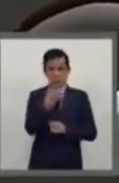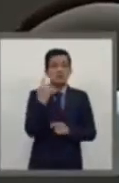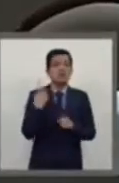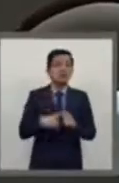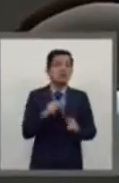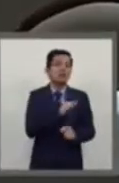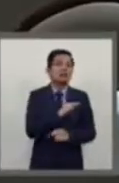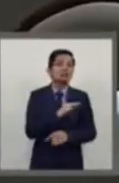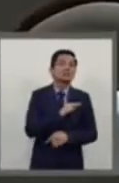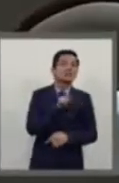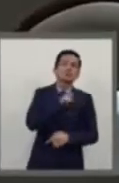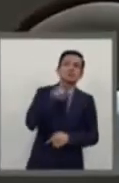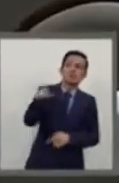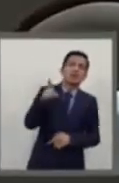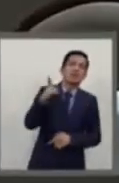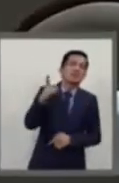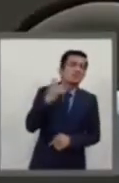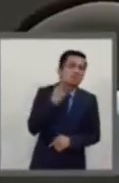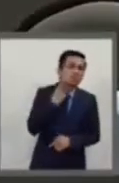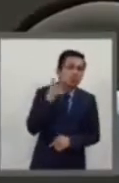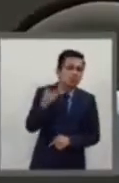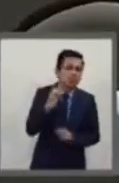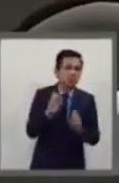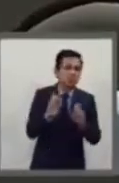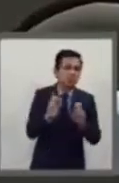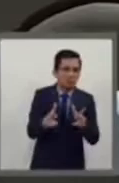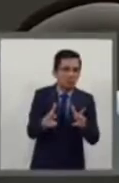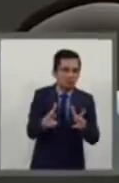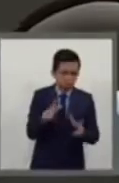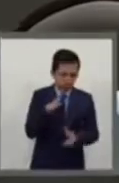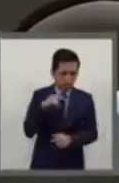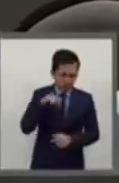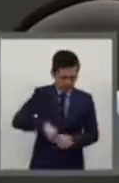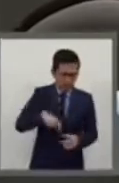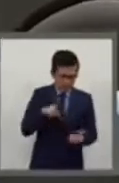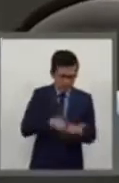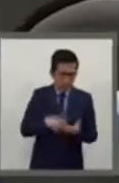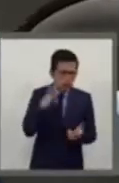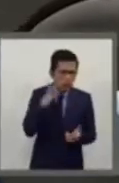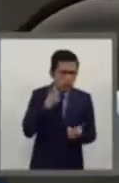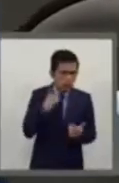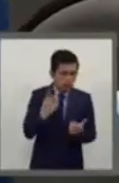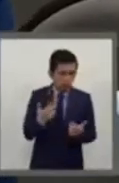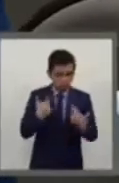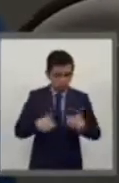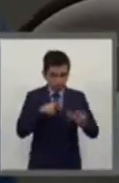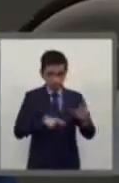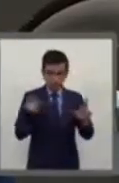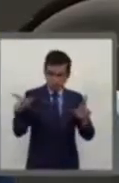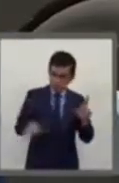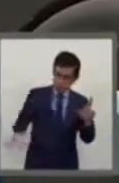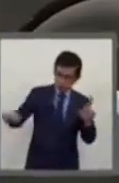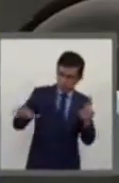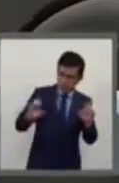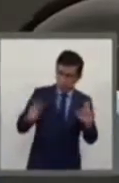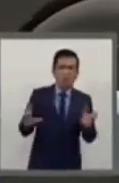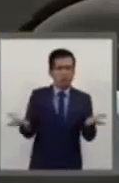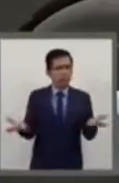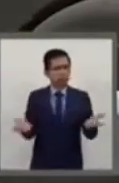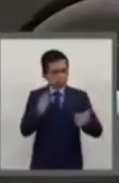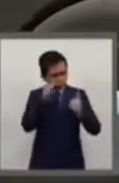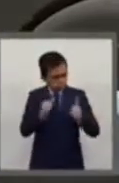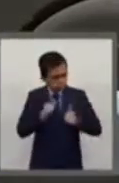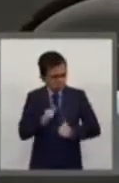diputados y diputadas de Chiapas y que están en esta Cámara representando a nuestro Estado. El día de hoy